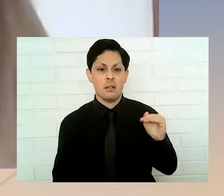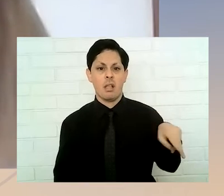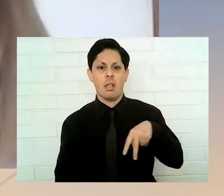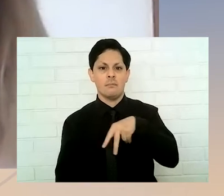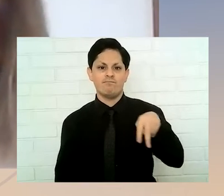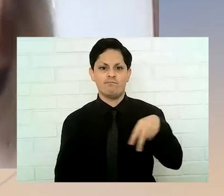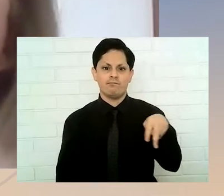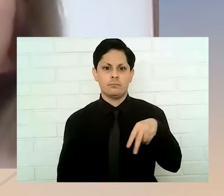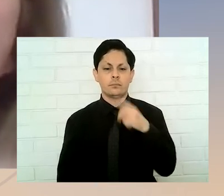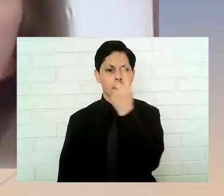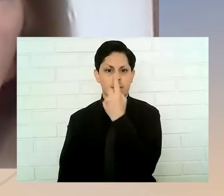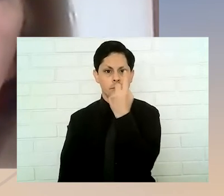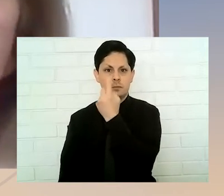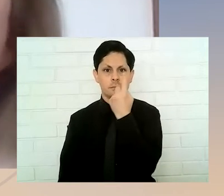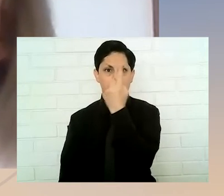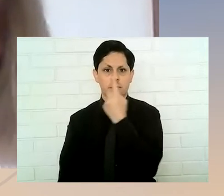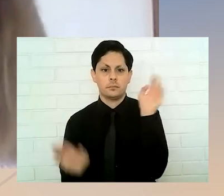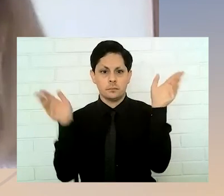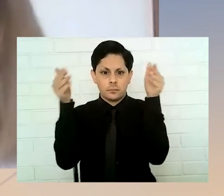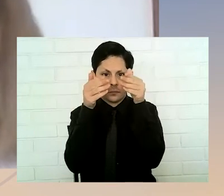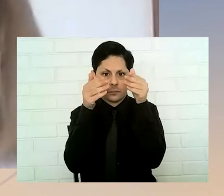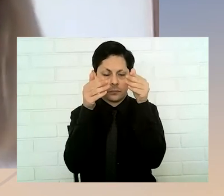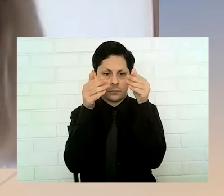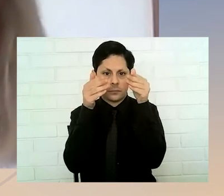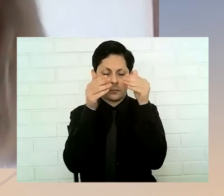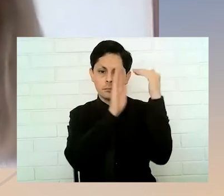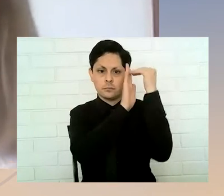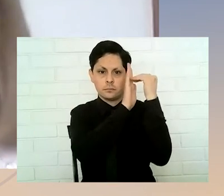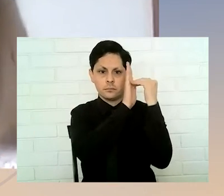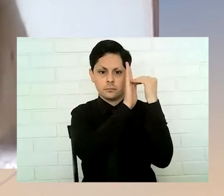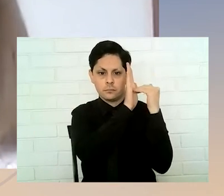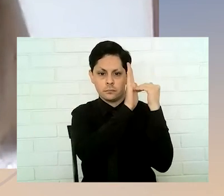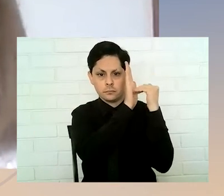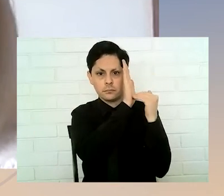niños autistas, niños con déficit intelectual severo, etc.